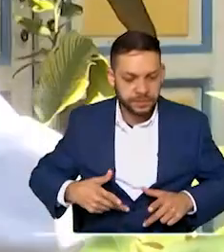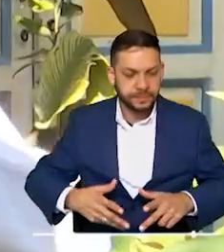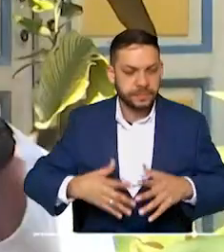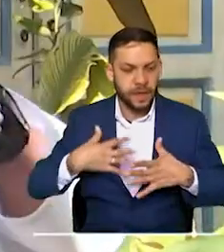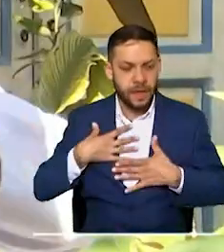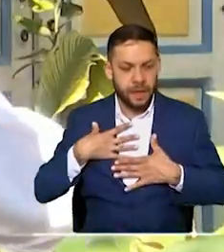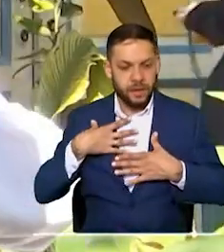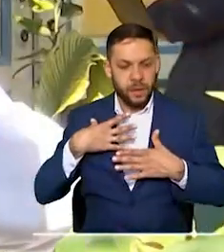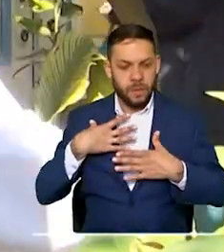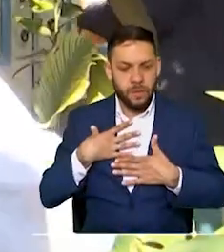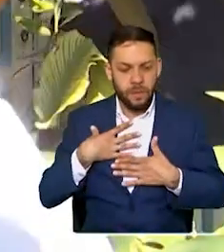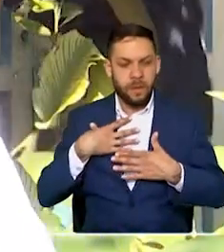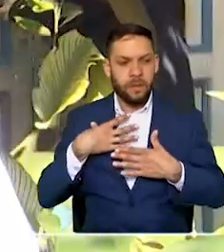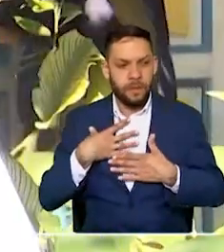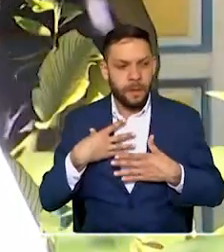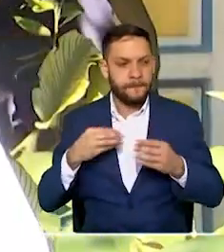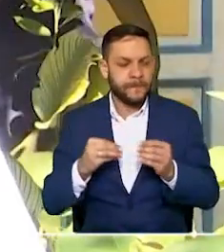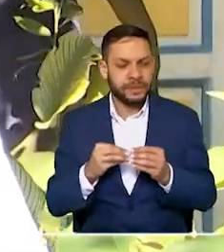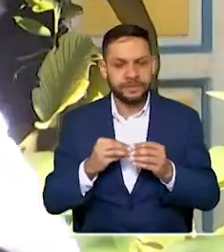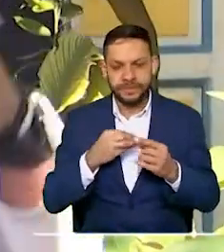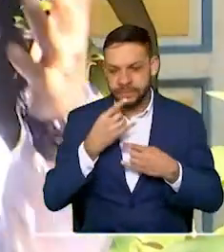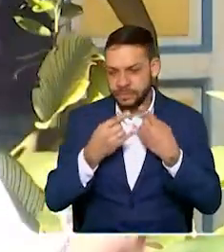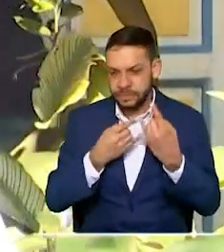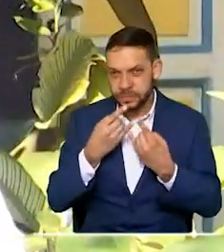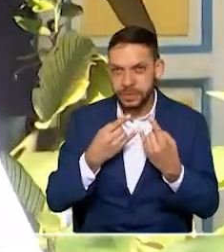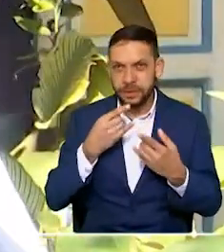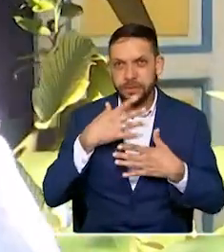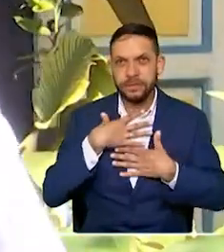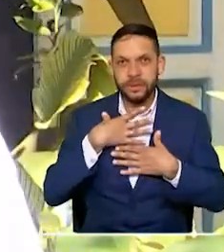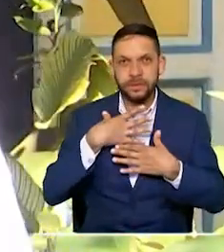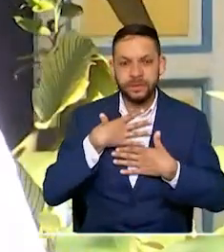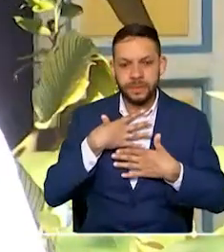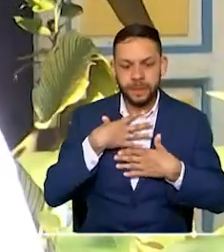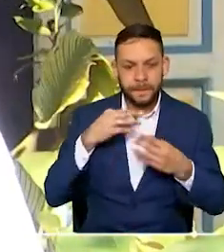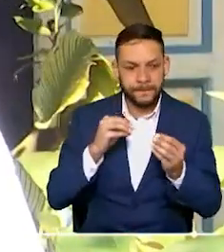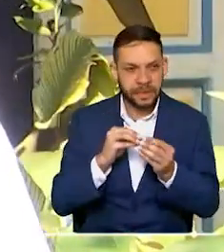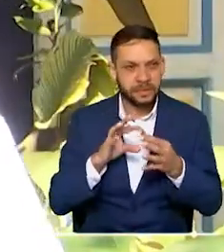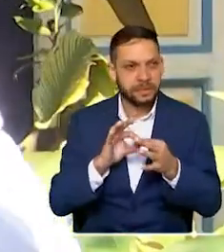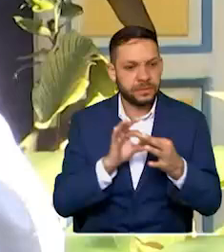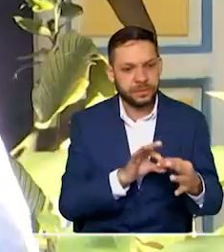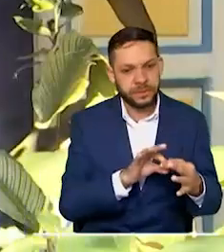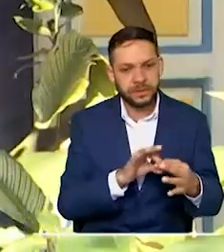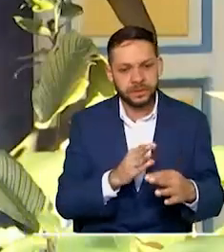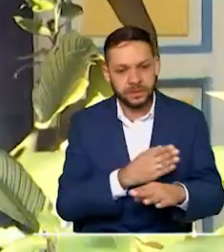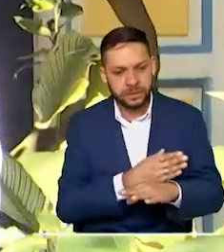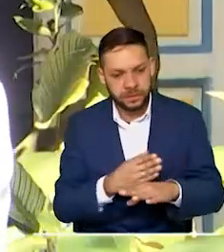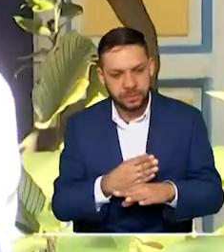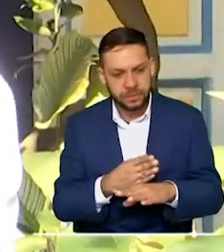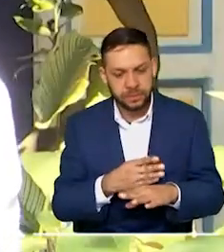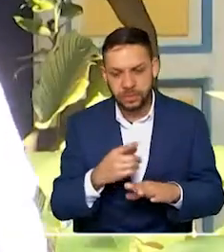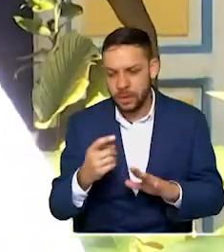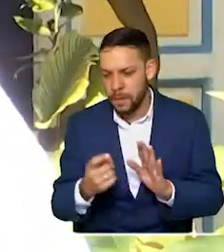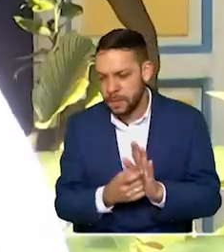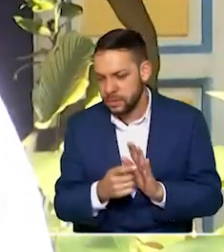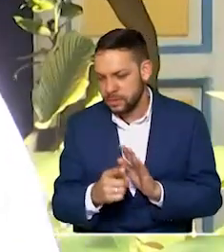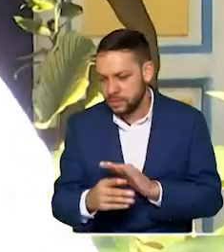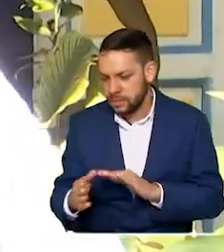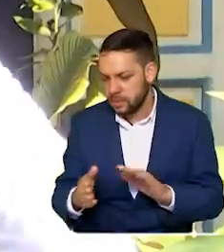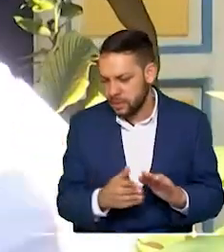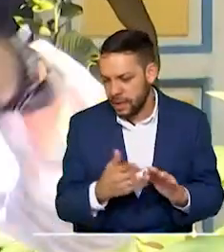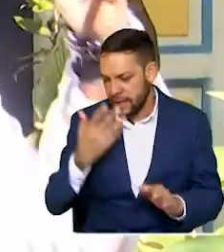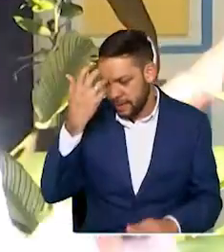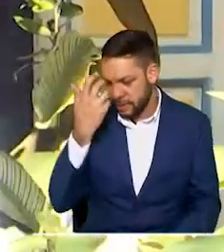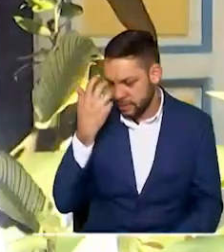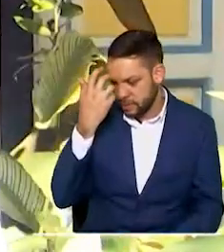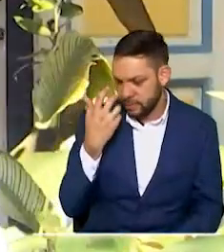respiración, relajación, todos los procesos de sueño adecuado y de exposición a tóxicos. Y mediante este tipo de exámenes de laboratorio,